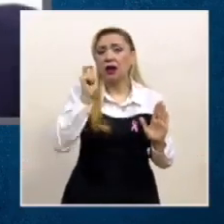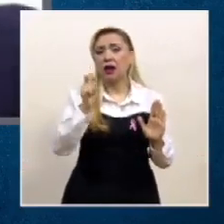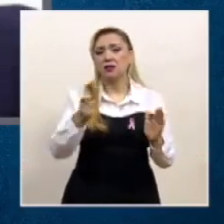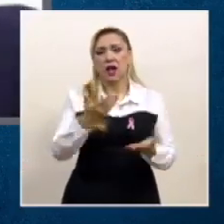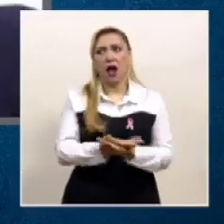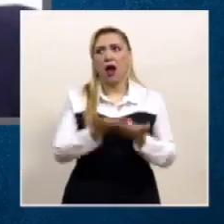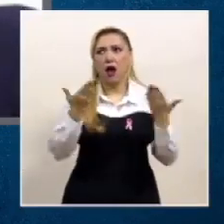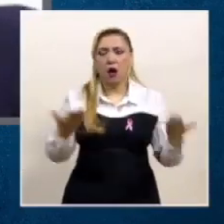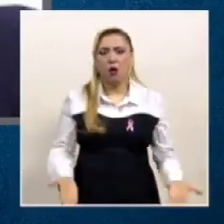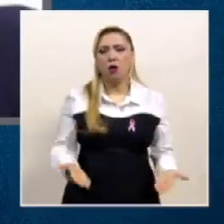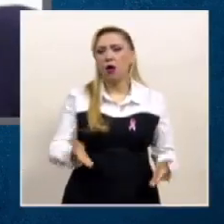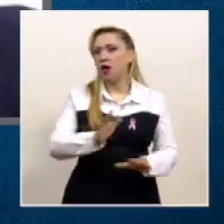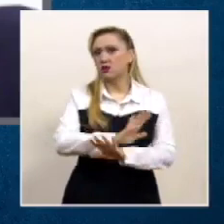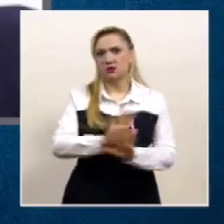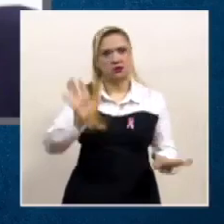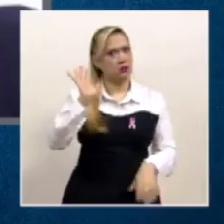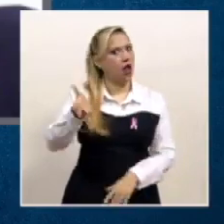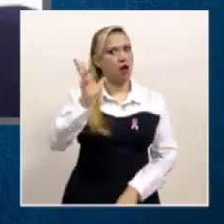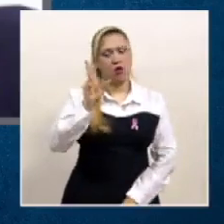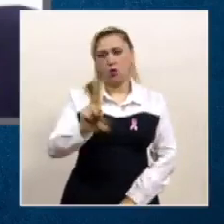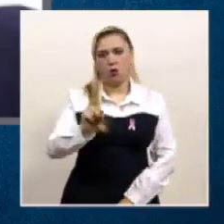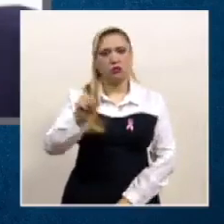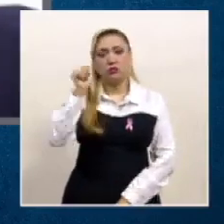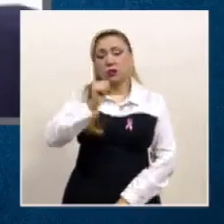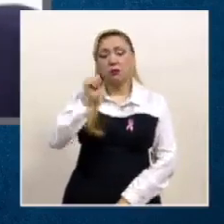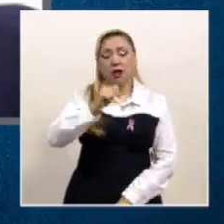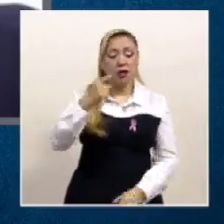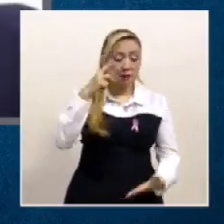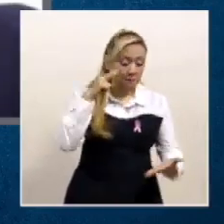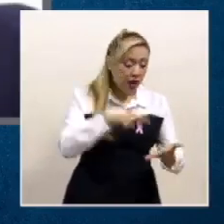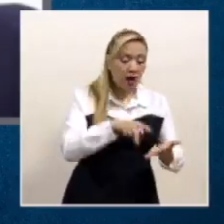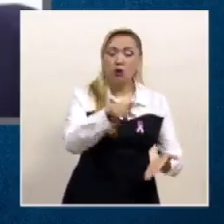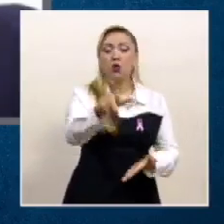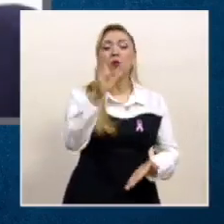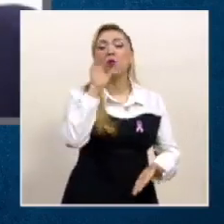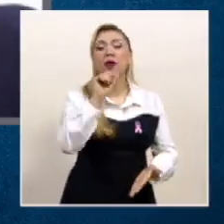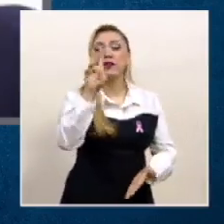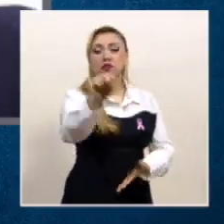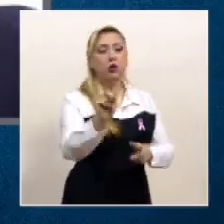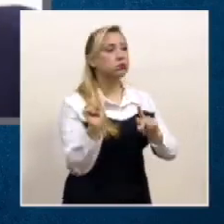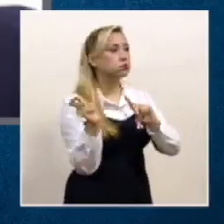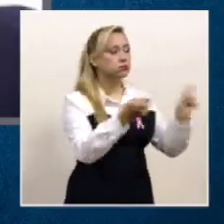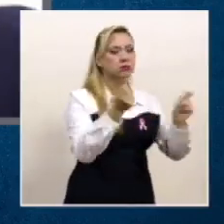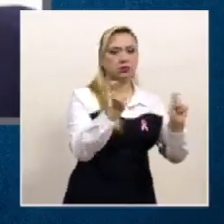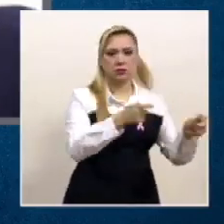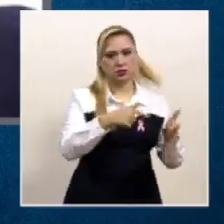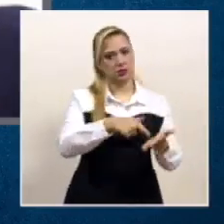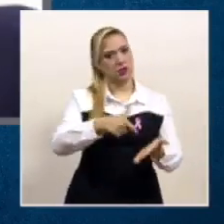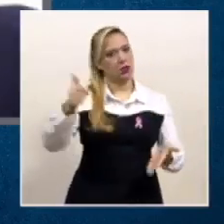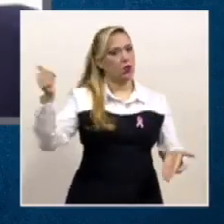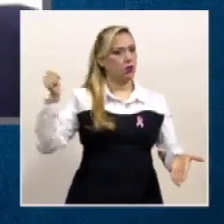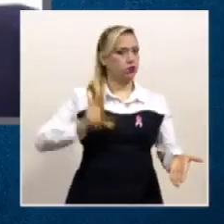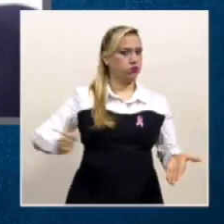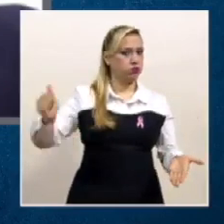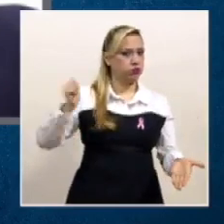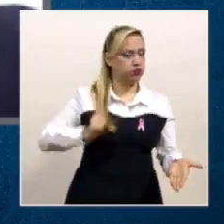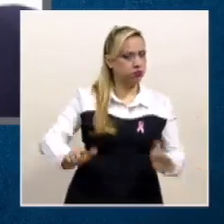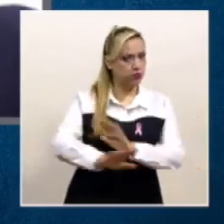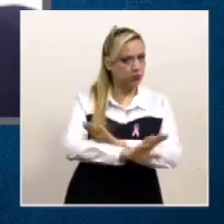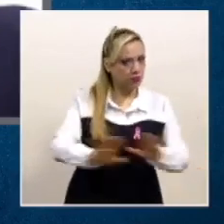hoy en día la Suprema Corte ha sido muy clara en declarar su inconstitucionalidad. El reto que sigue